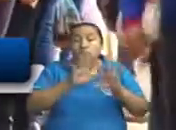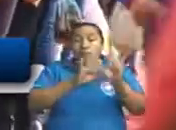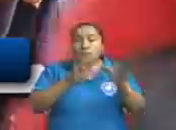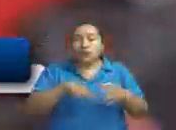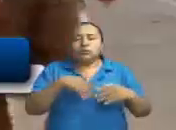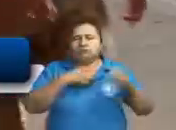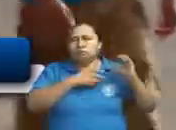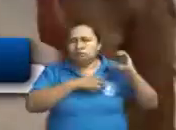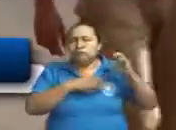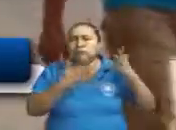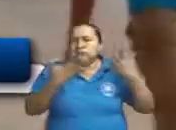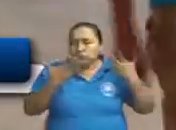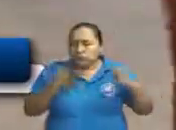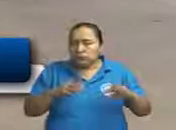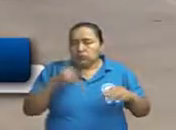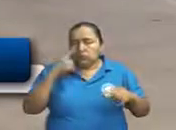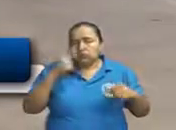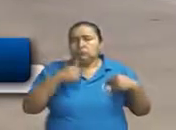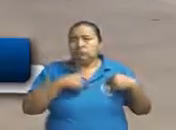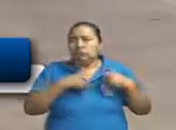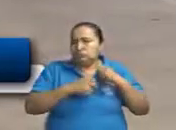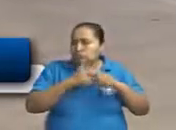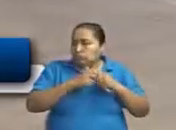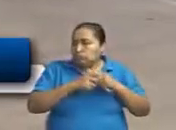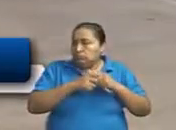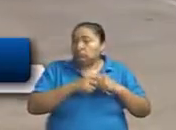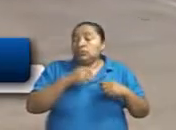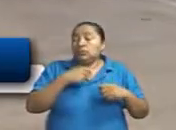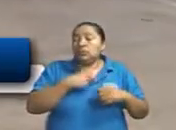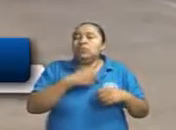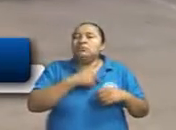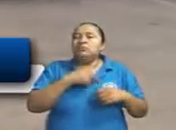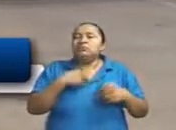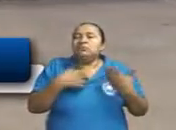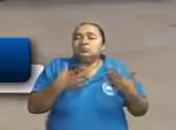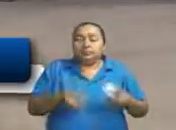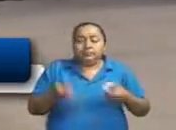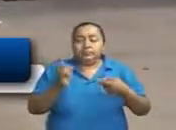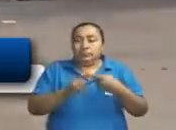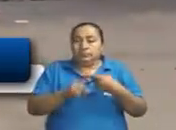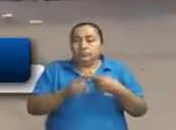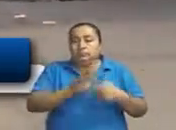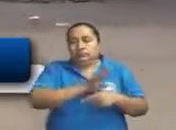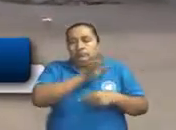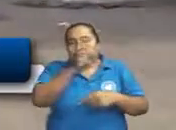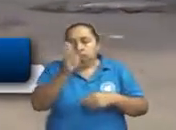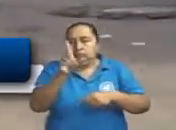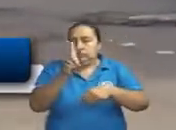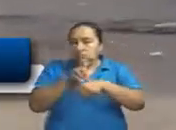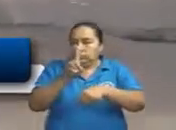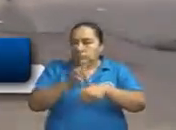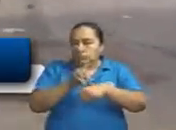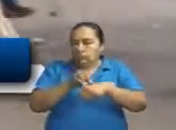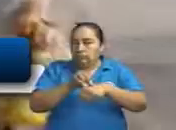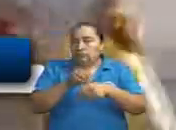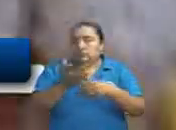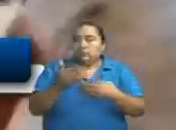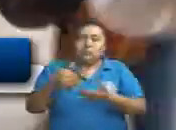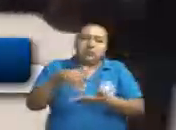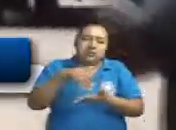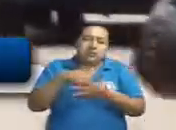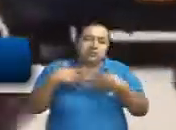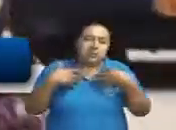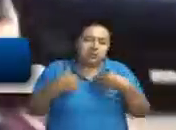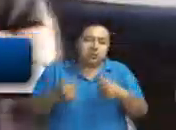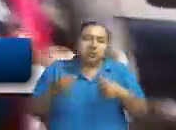la exploración y se detecta una lesión, ¿cuál es el siguiente paso? Uno tiene que buscar atención, ya sea en una unidad de salud,